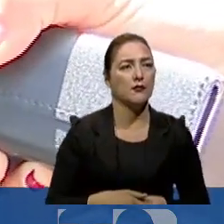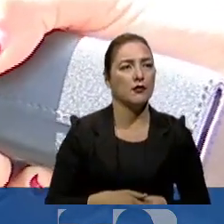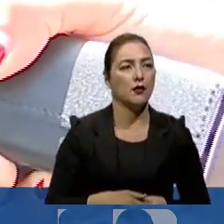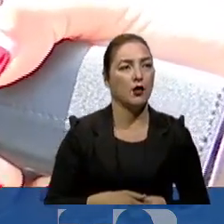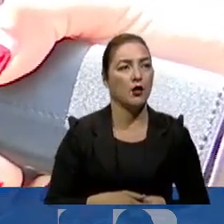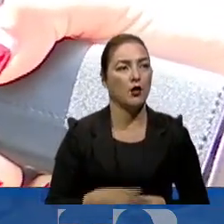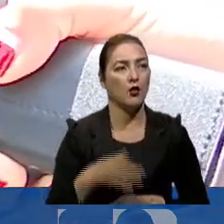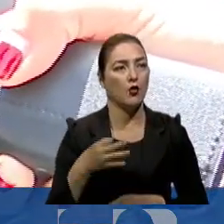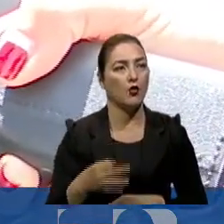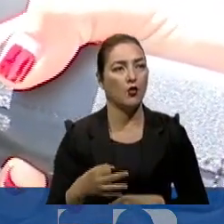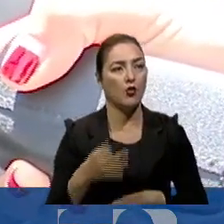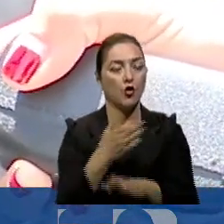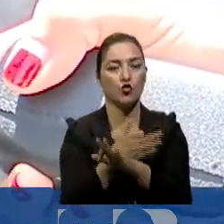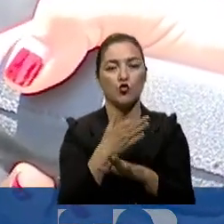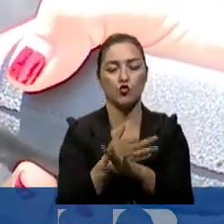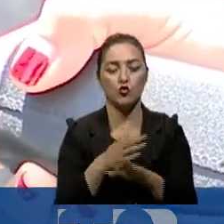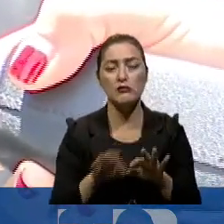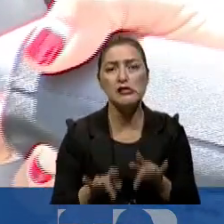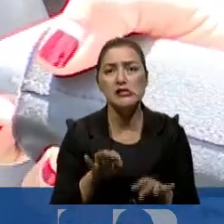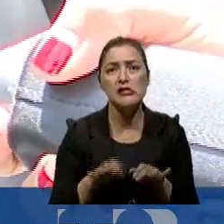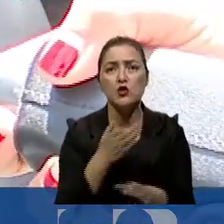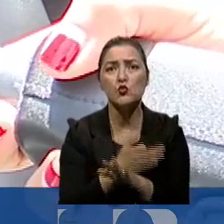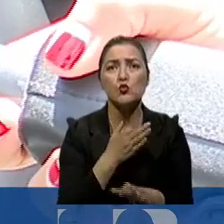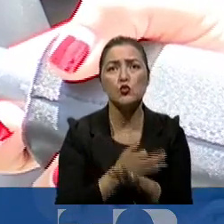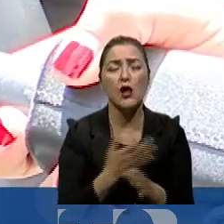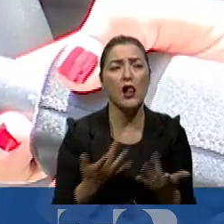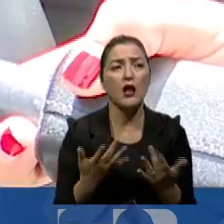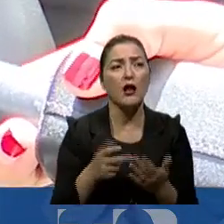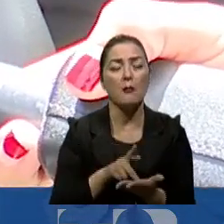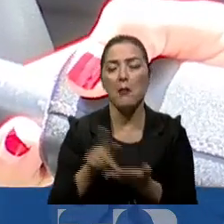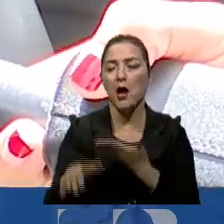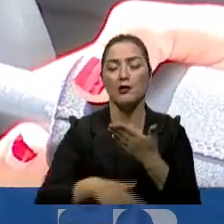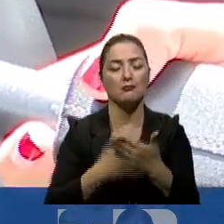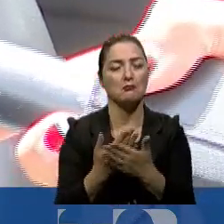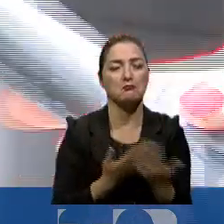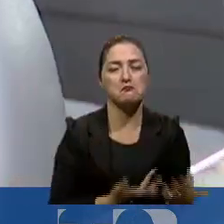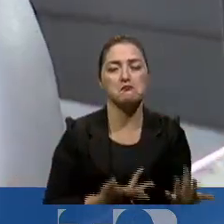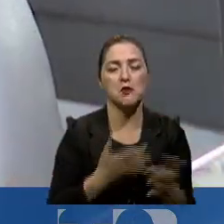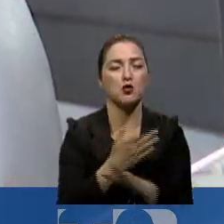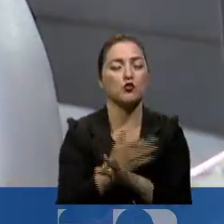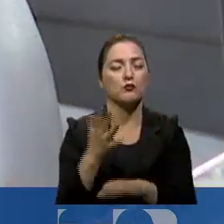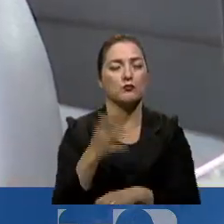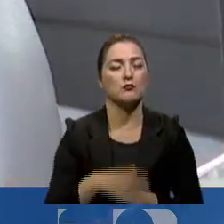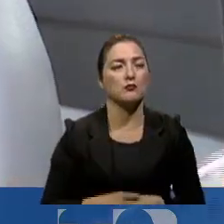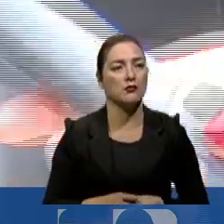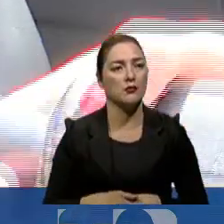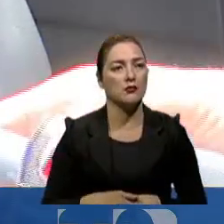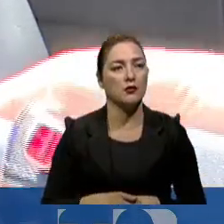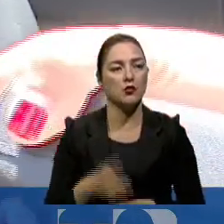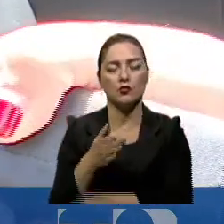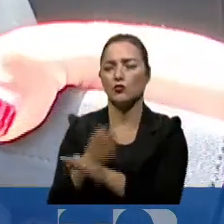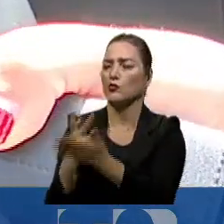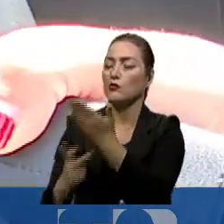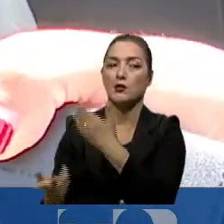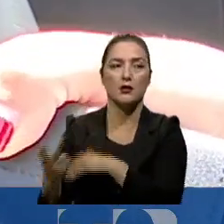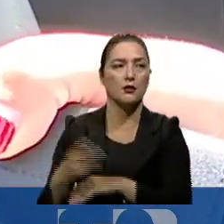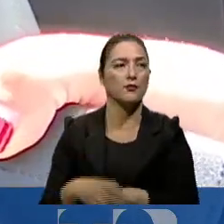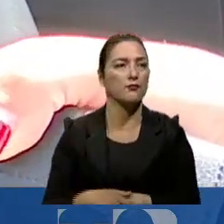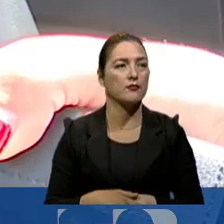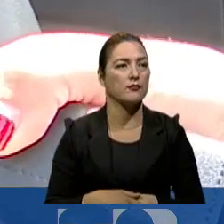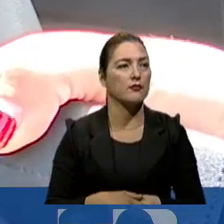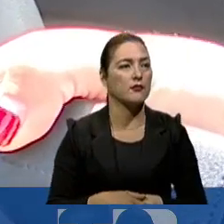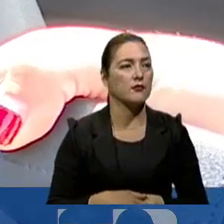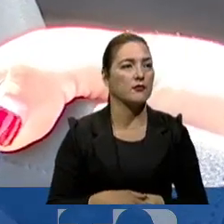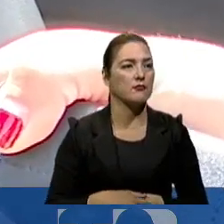están atorados los turnos que no nos da. Incluso tengo pagado todo, pero vea. ¿Qué era lo que pasaba con los turnos? Que